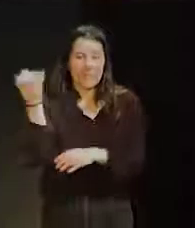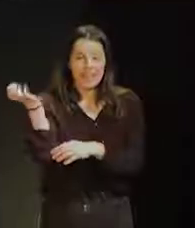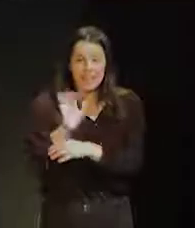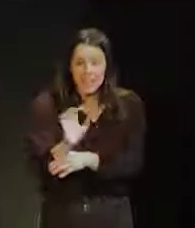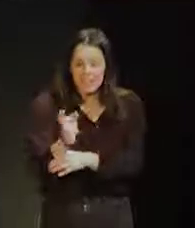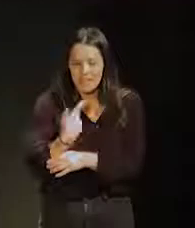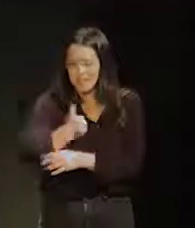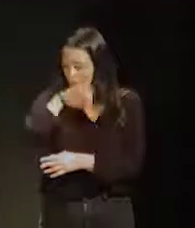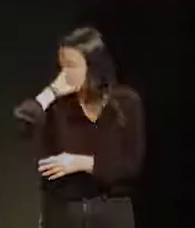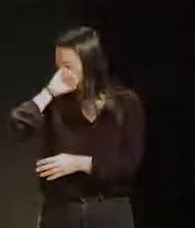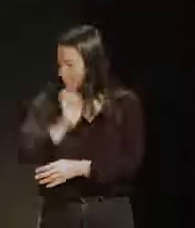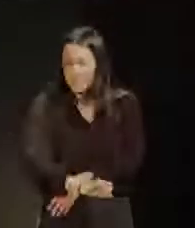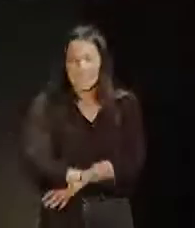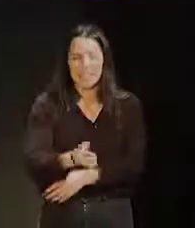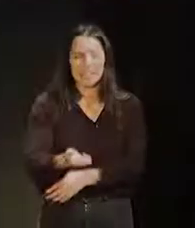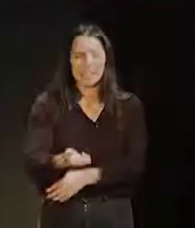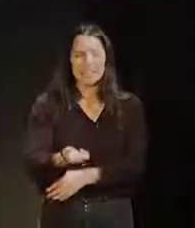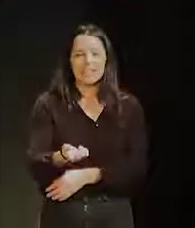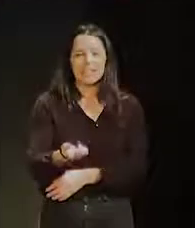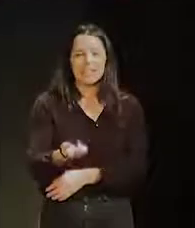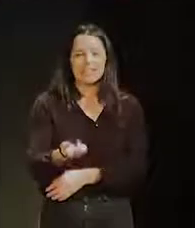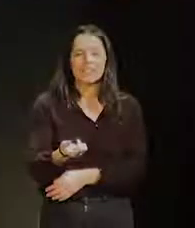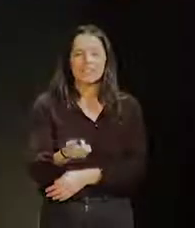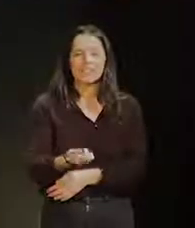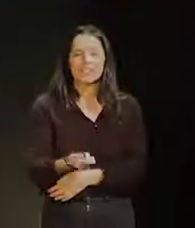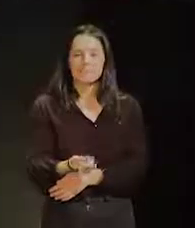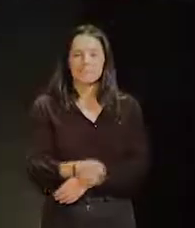me encanta. Yo digo que yo soy